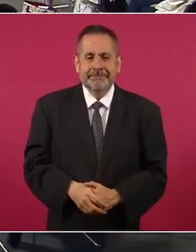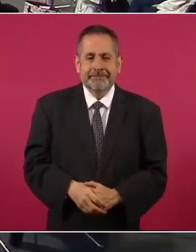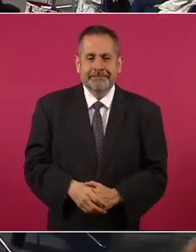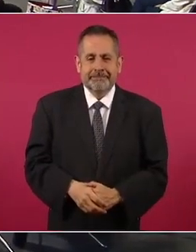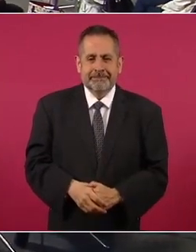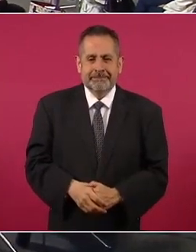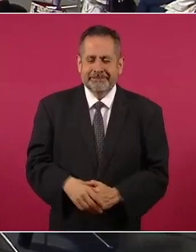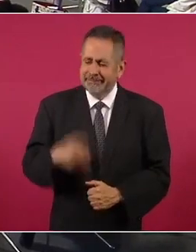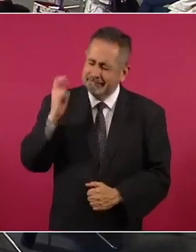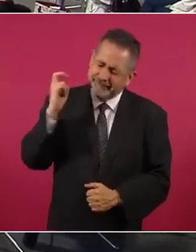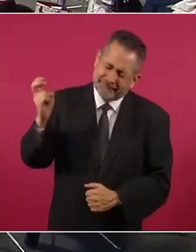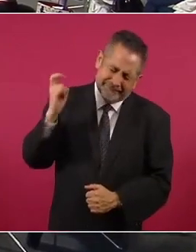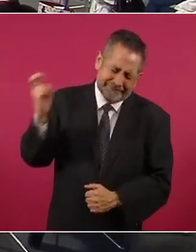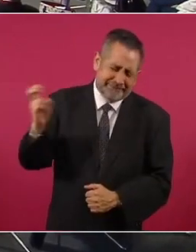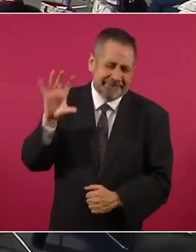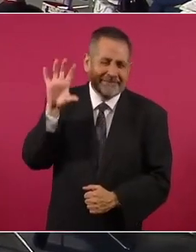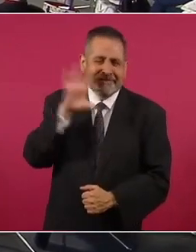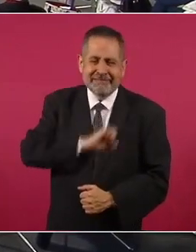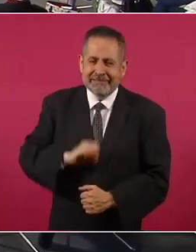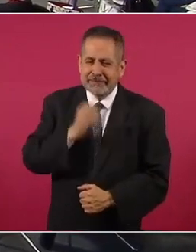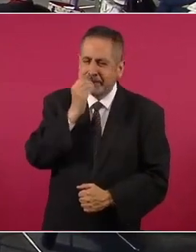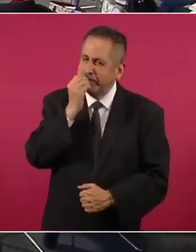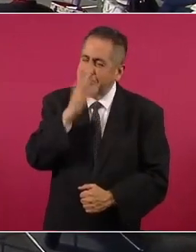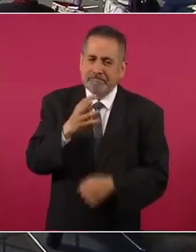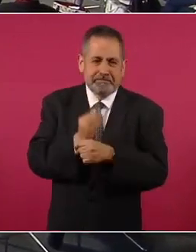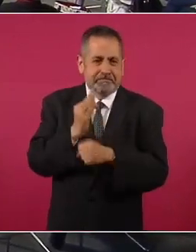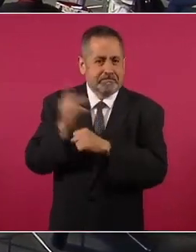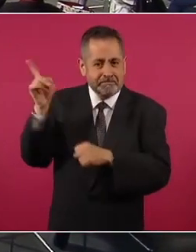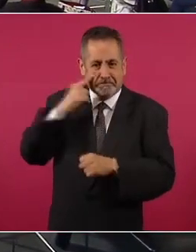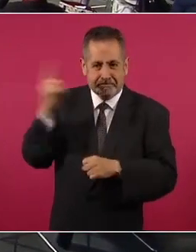Ah, este me encantó.